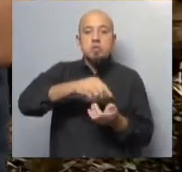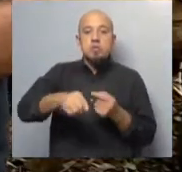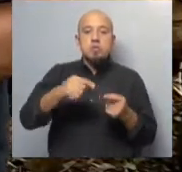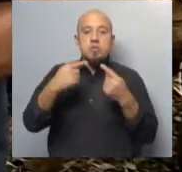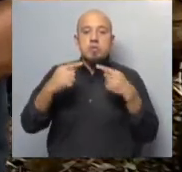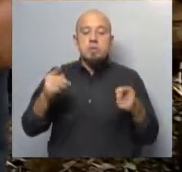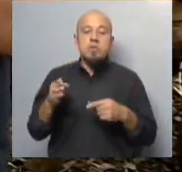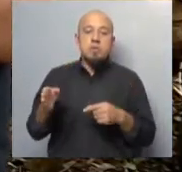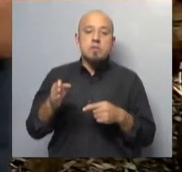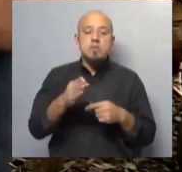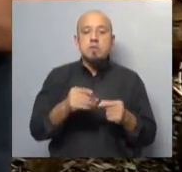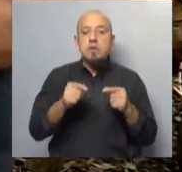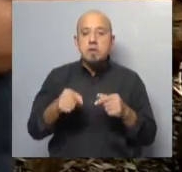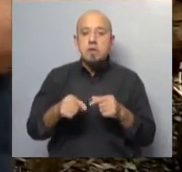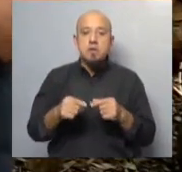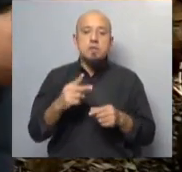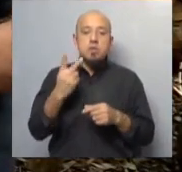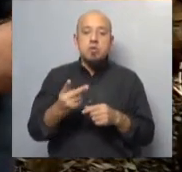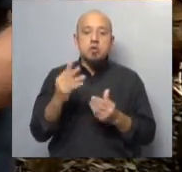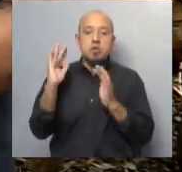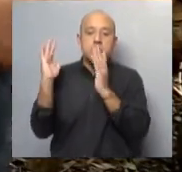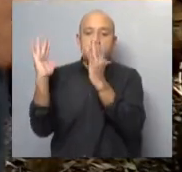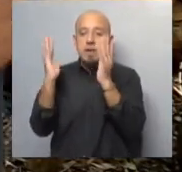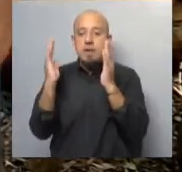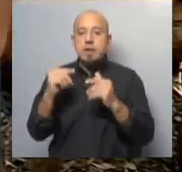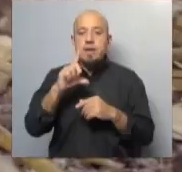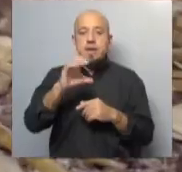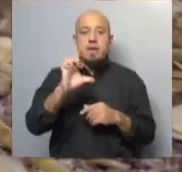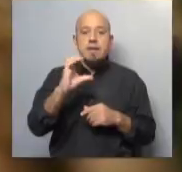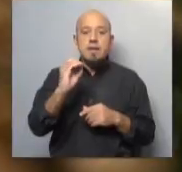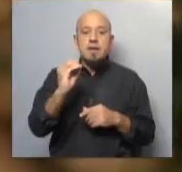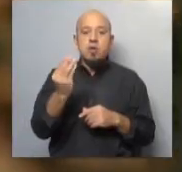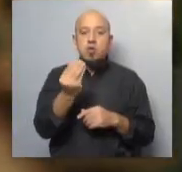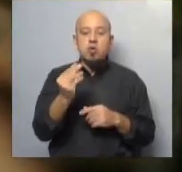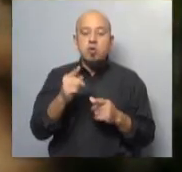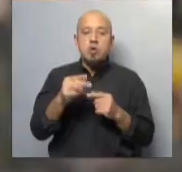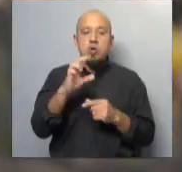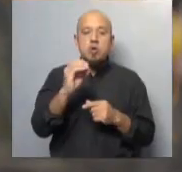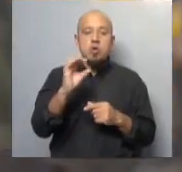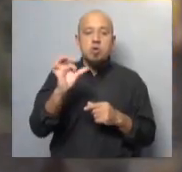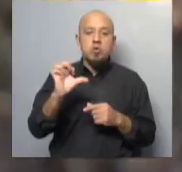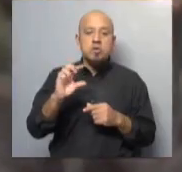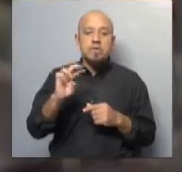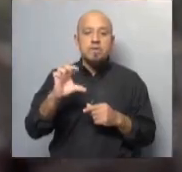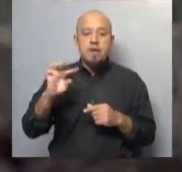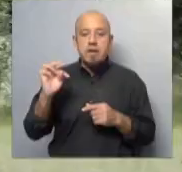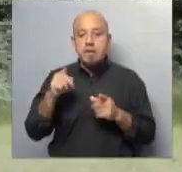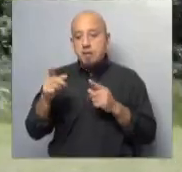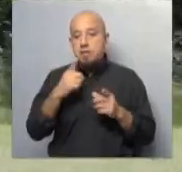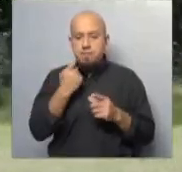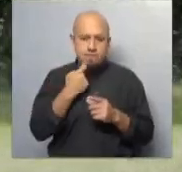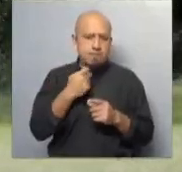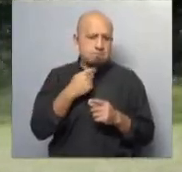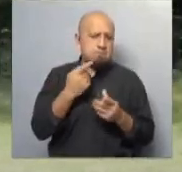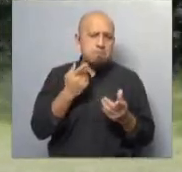distintos recorridos urbanos, en este caso 2 parques, Parque Lecoq y Parque Roosevelt, que están realmente, son muy fáciles de llegar y